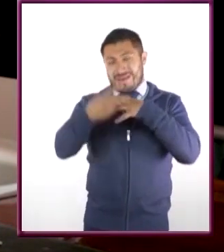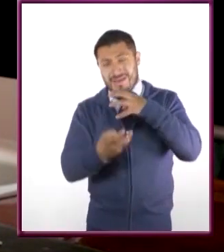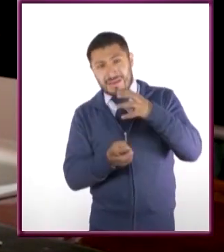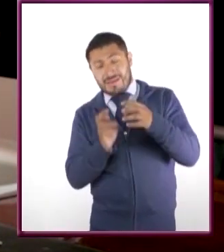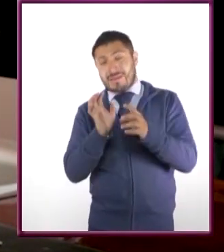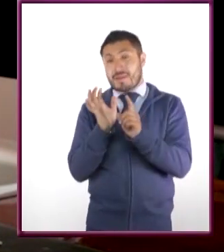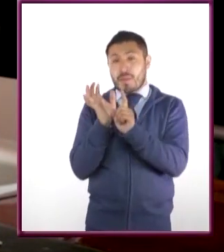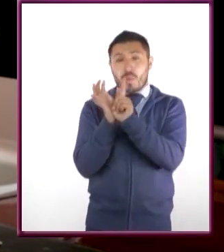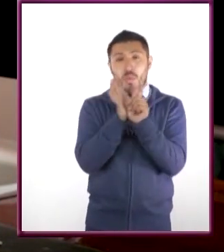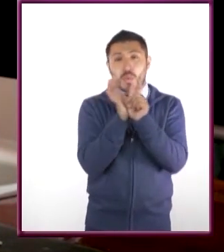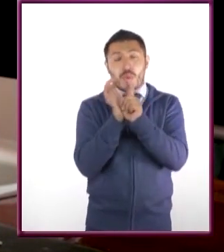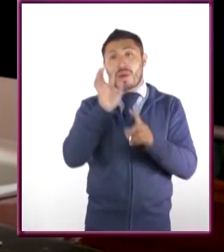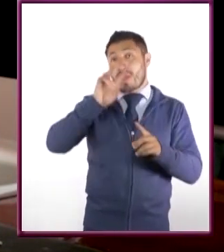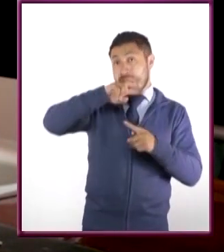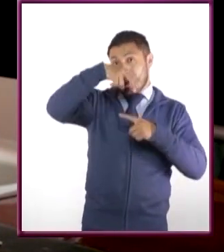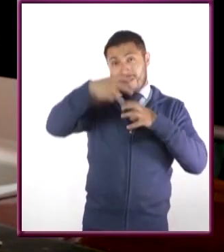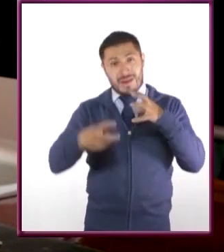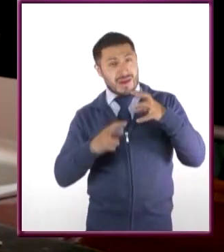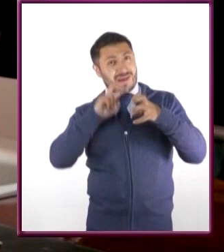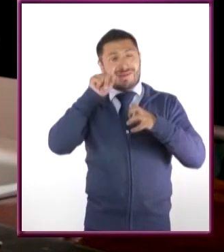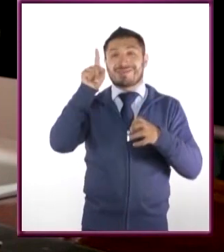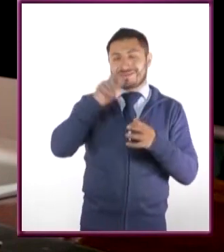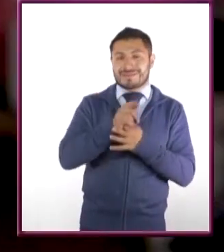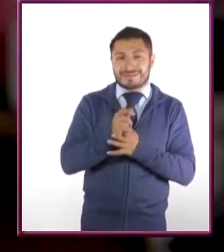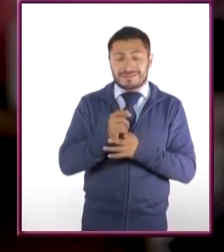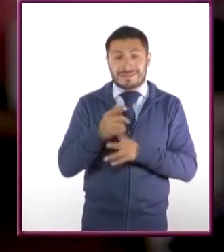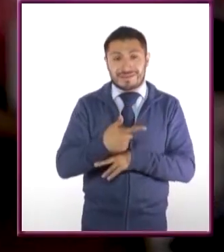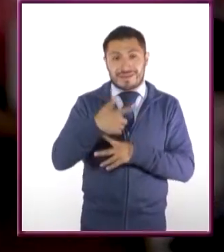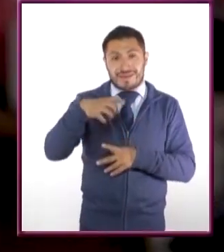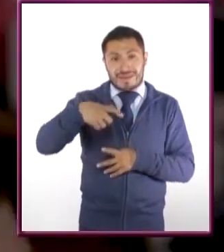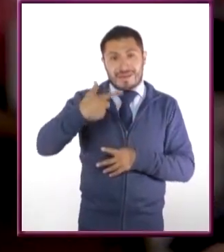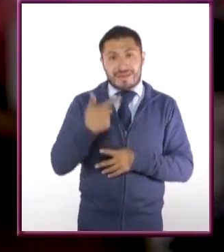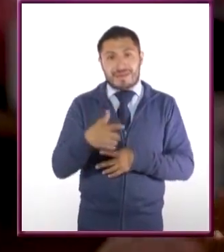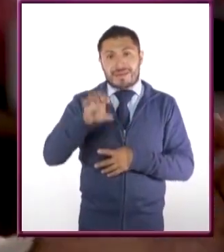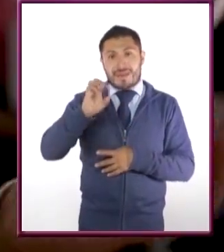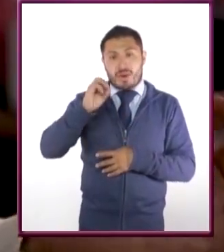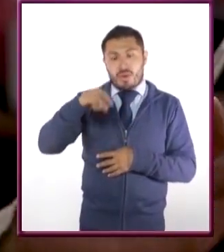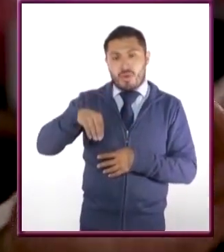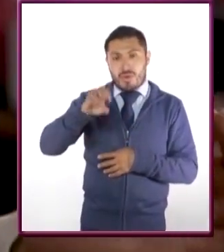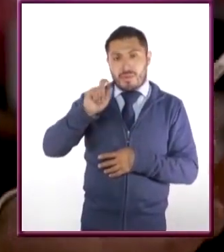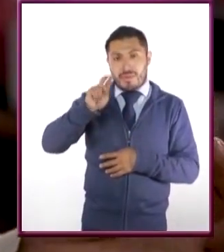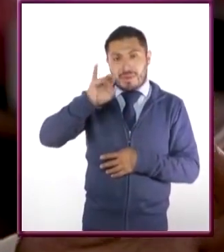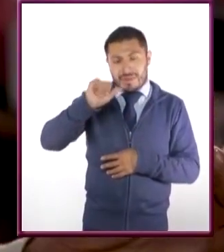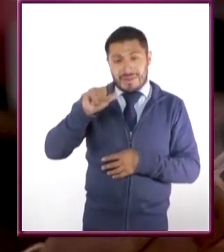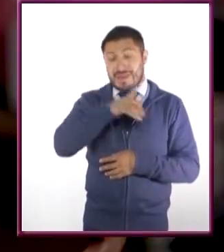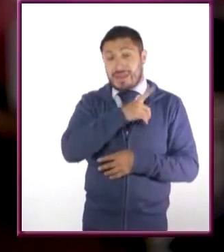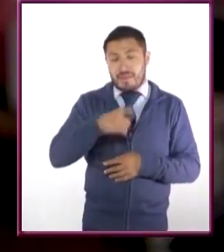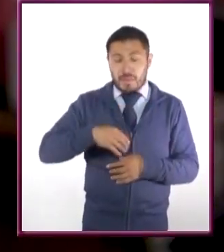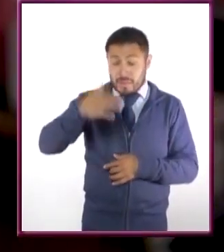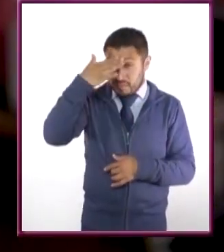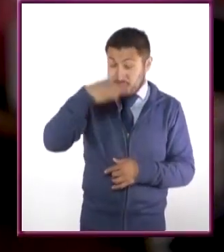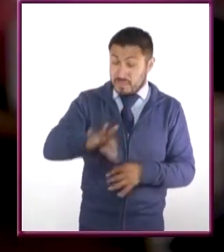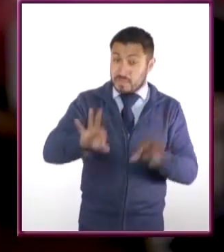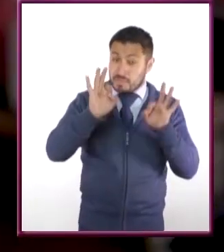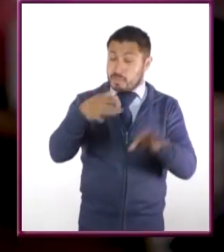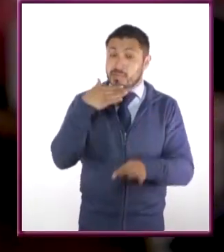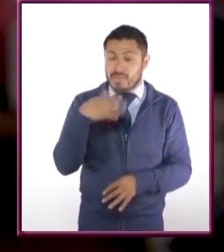yo creo que geometría tenemos que saber bien. Muy bien. Y tú como radioaficionado,